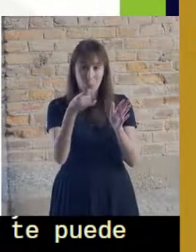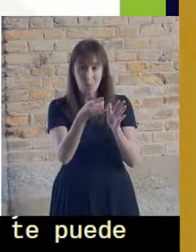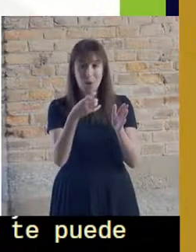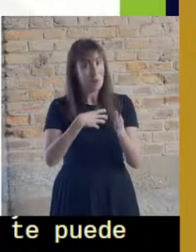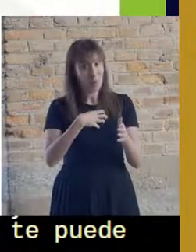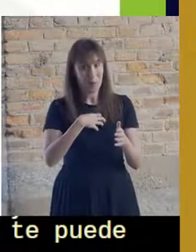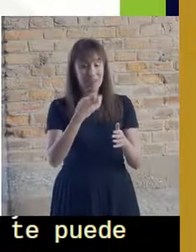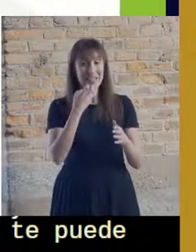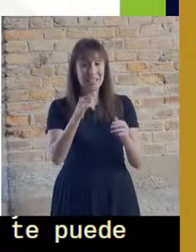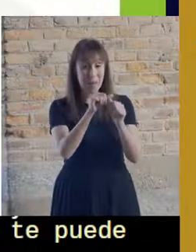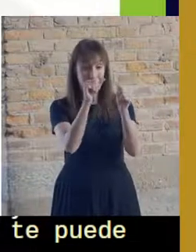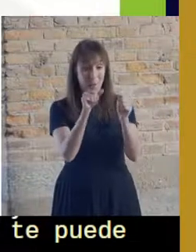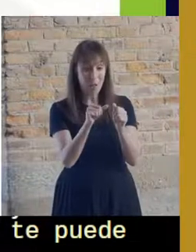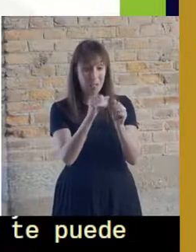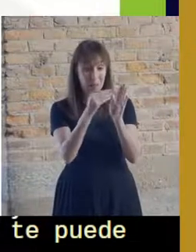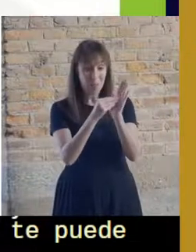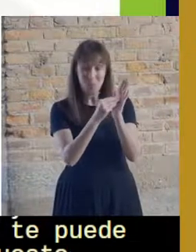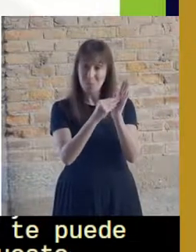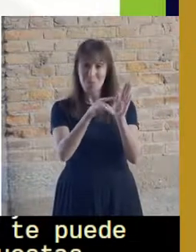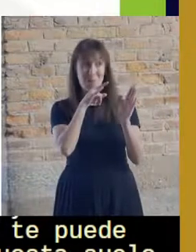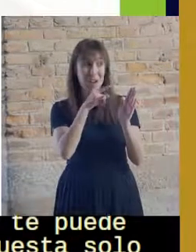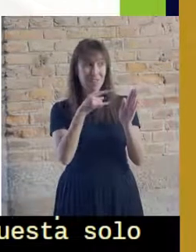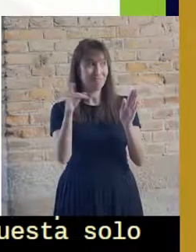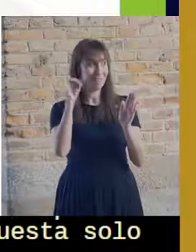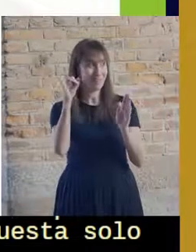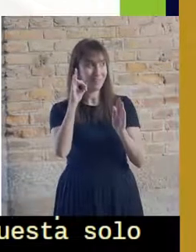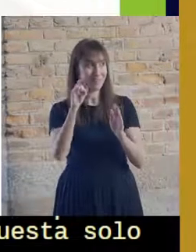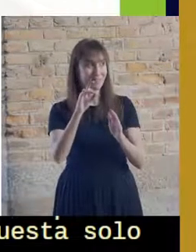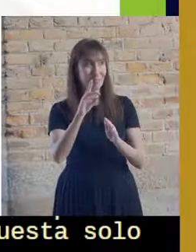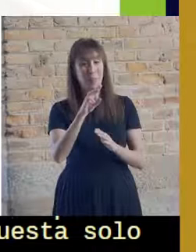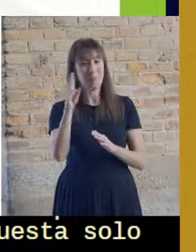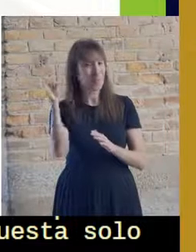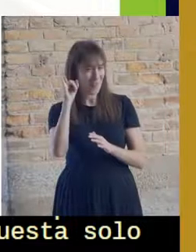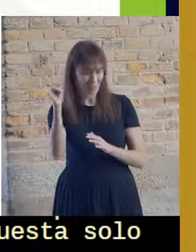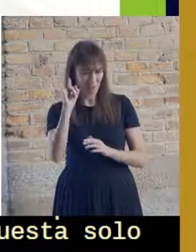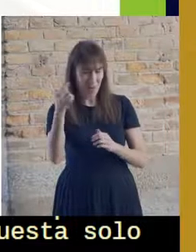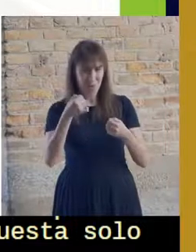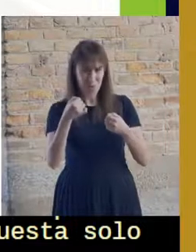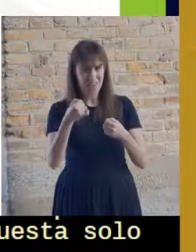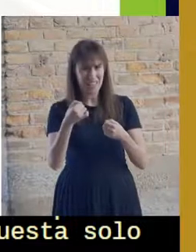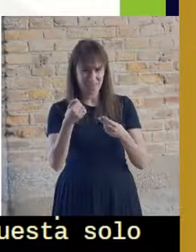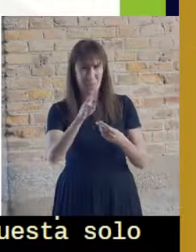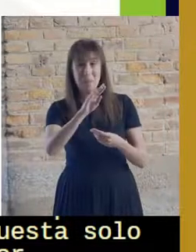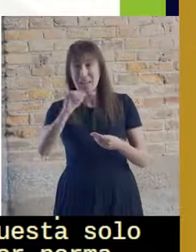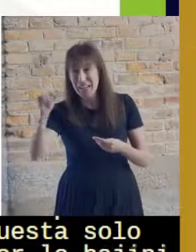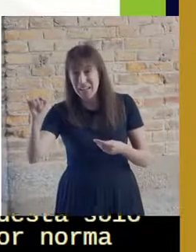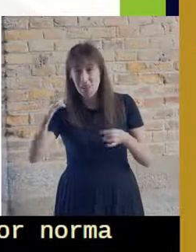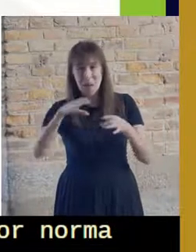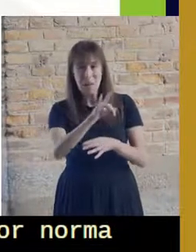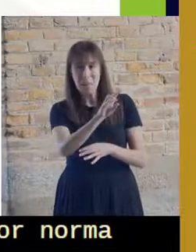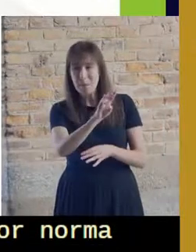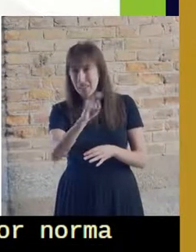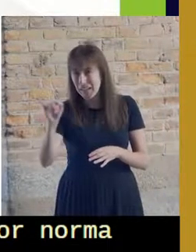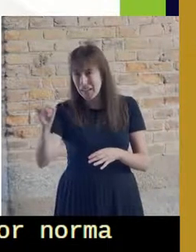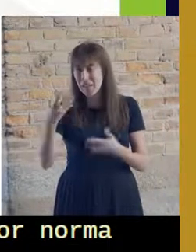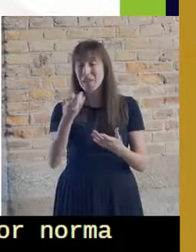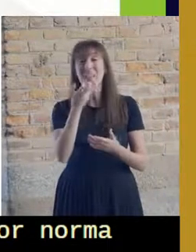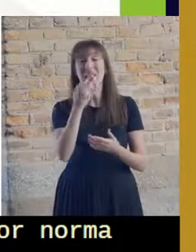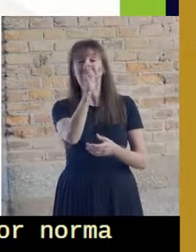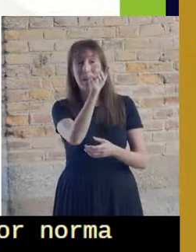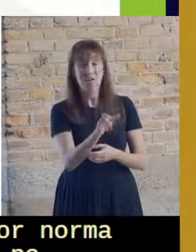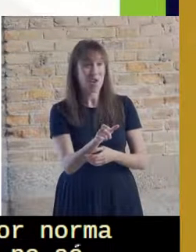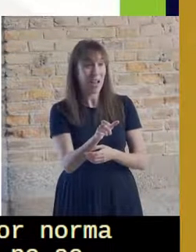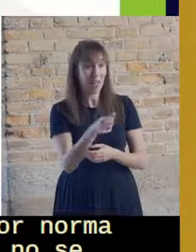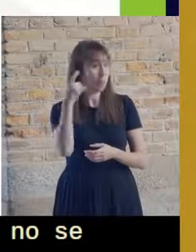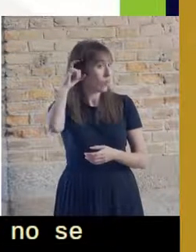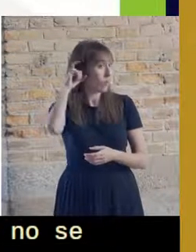ese molde está está mal puesta suena un pi en un pi muy desagradable pero por Norma general la persona que lleva que lleva el audífono